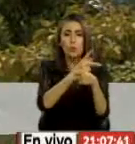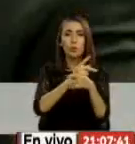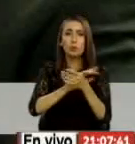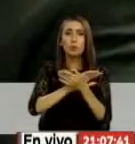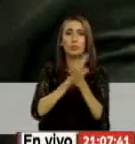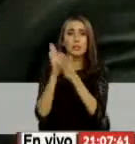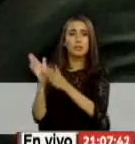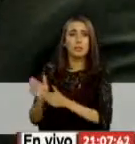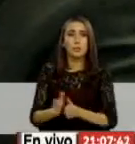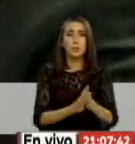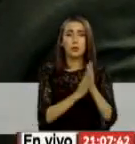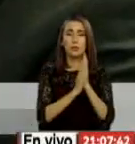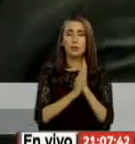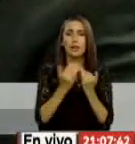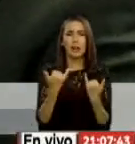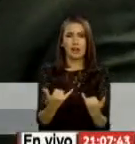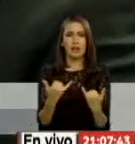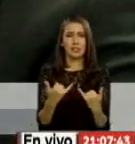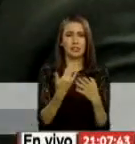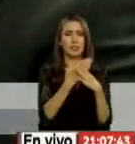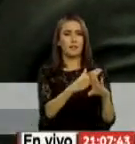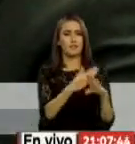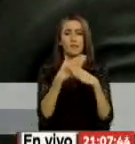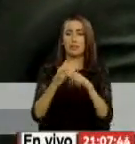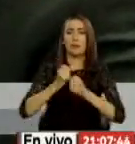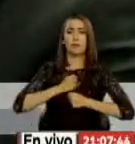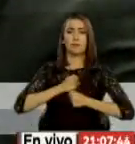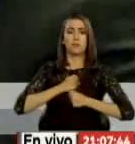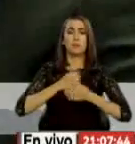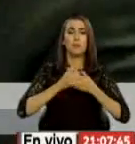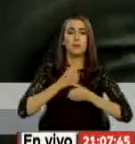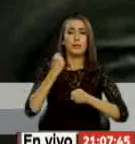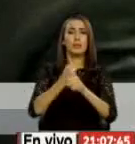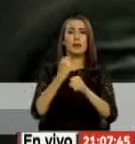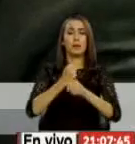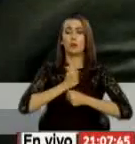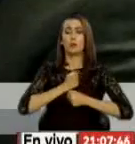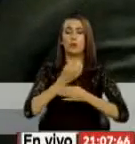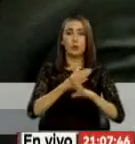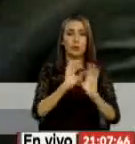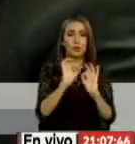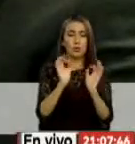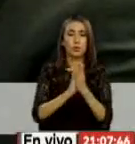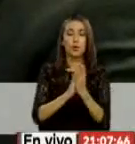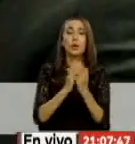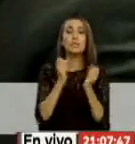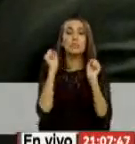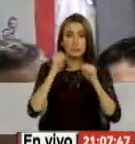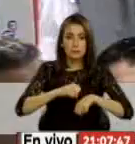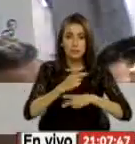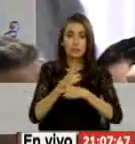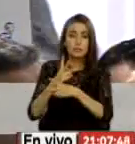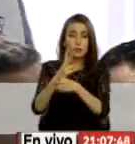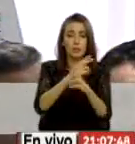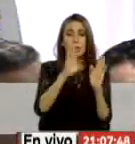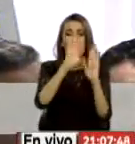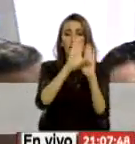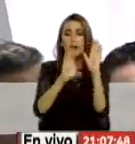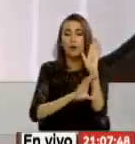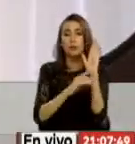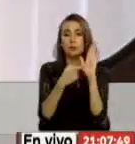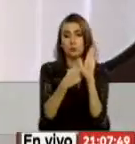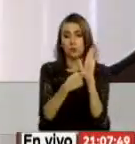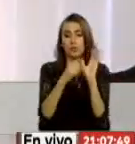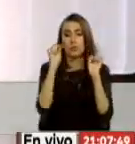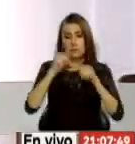transitorio. No estamos aquí para defender ningún puesto, estamos sí comprometidos a defender la constitucionalidad. Además, 3 vocales del